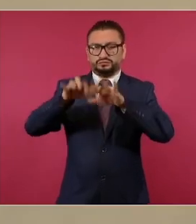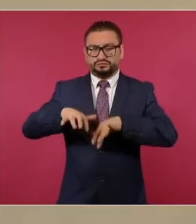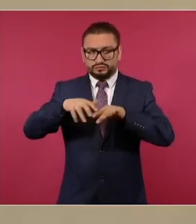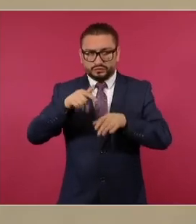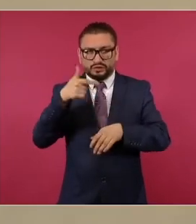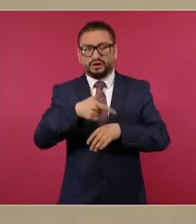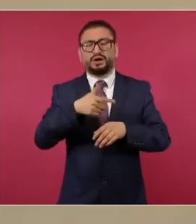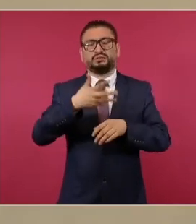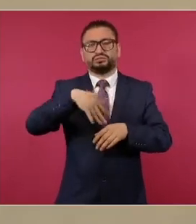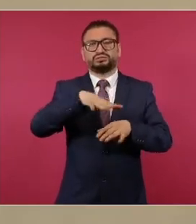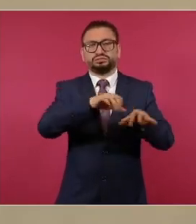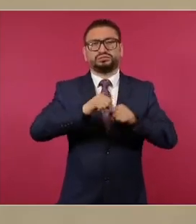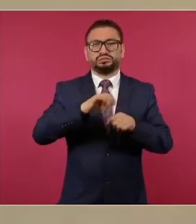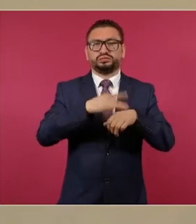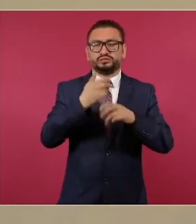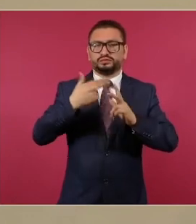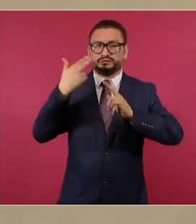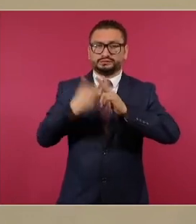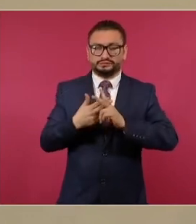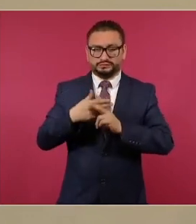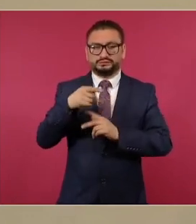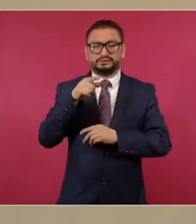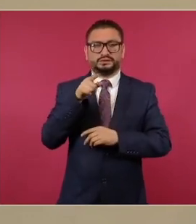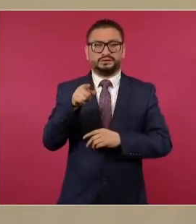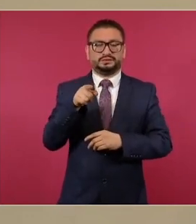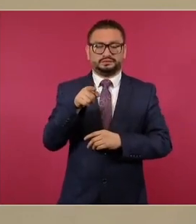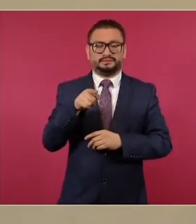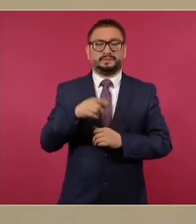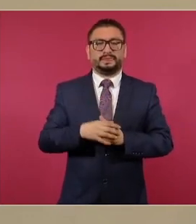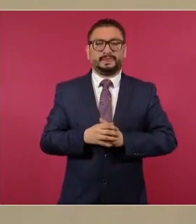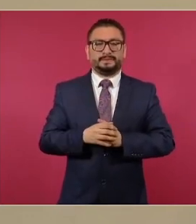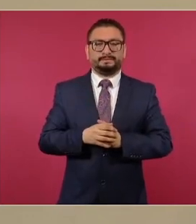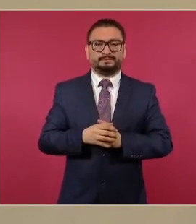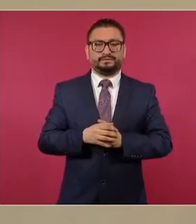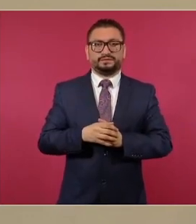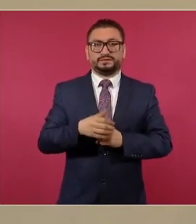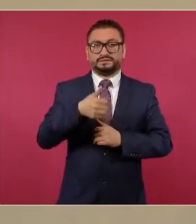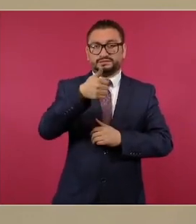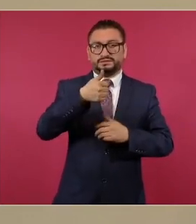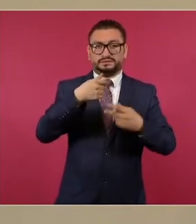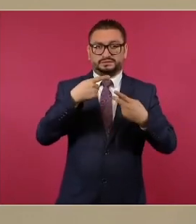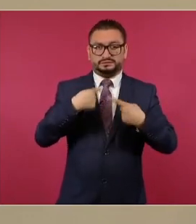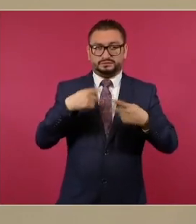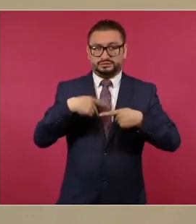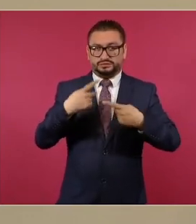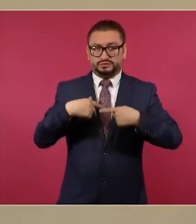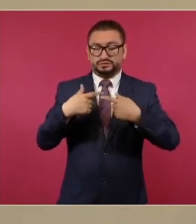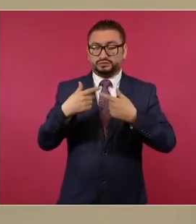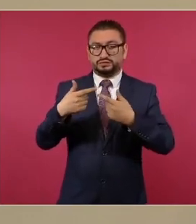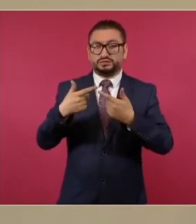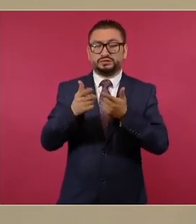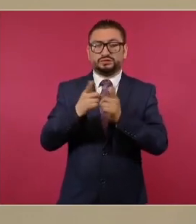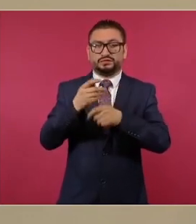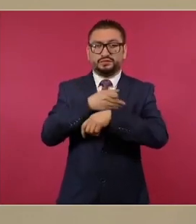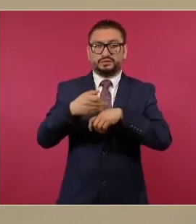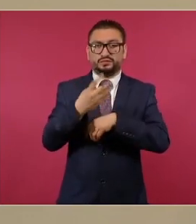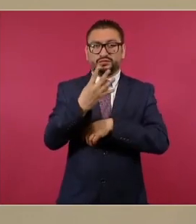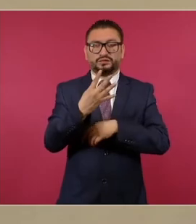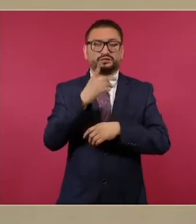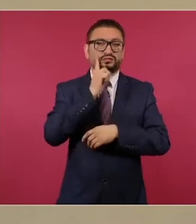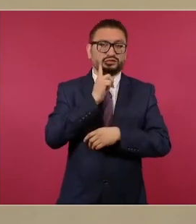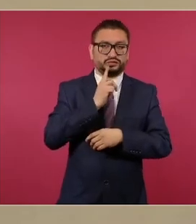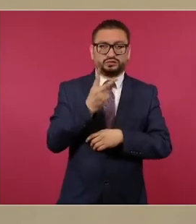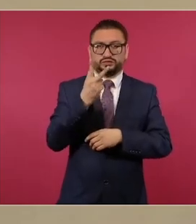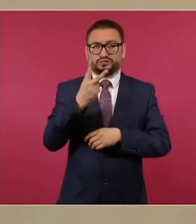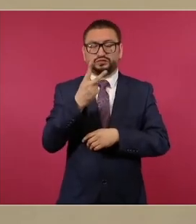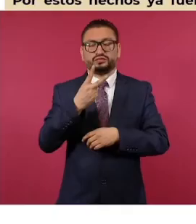aprehensión por delito de homicidio calificado de 6 integrantes de una familia, 4 mujeres y 2 menores.